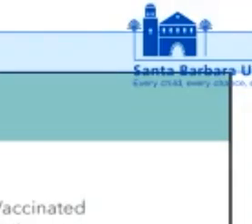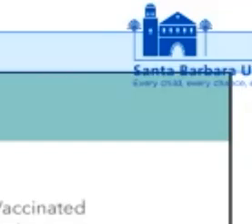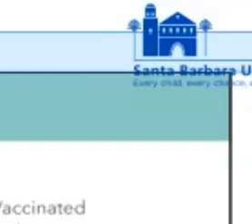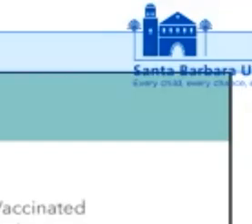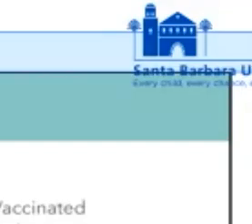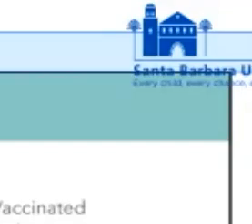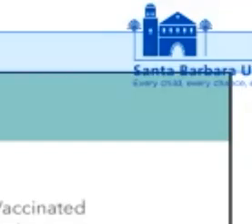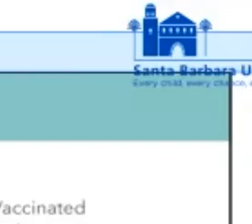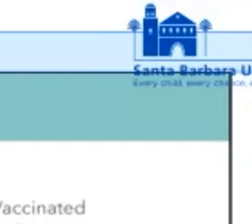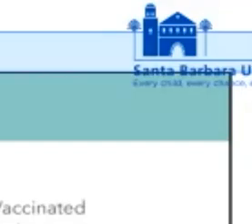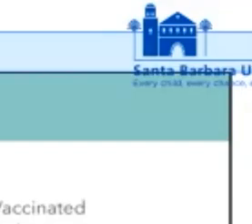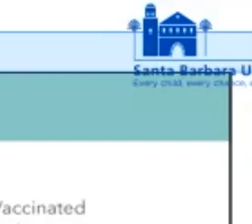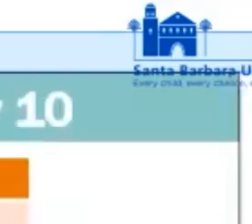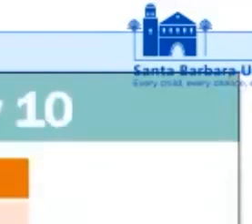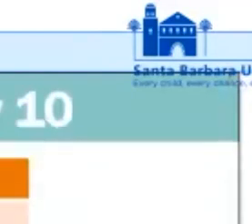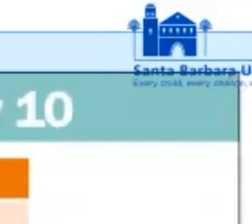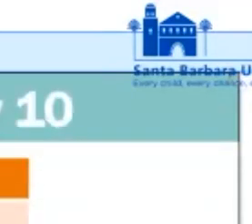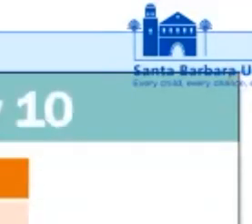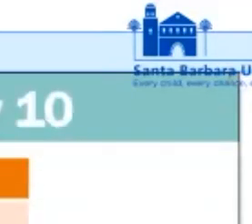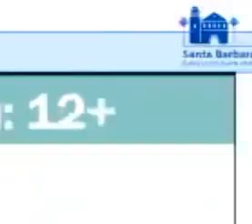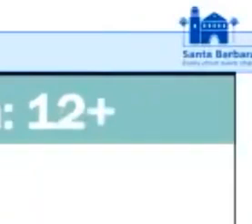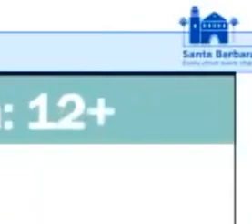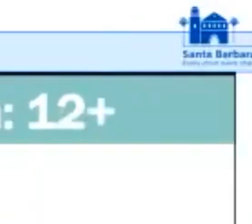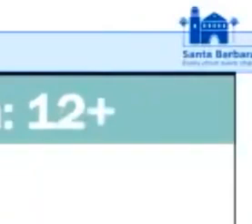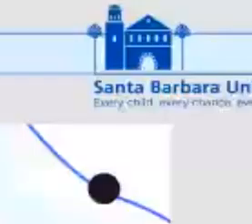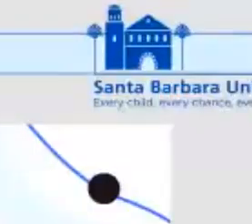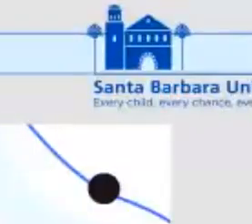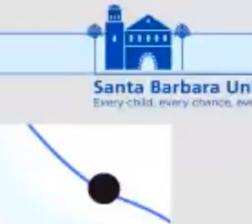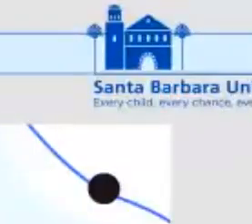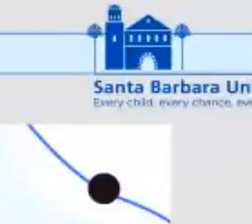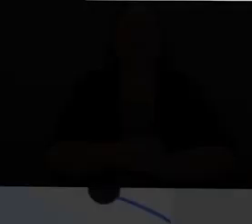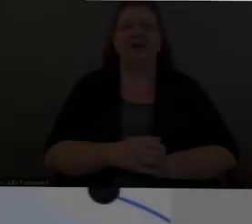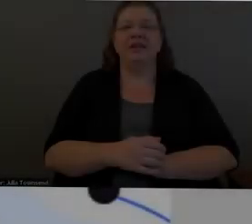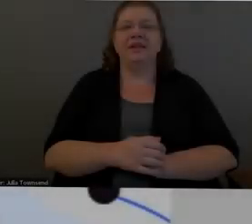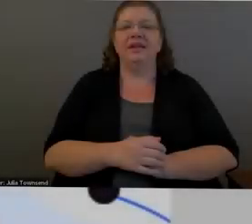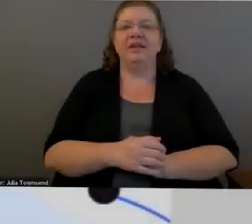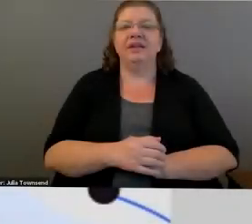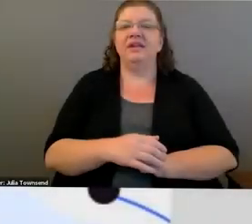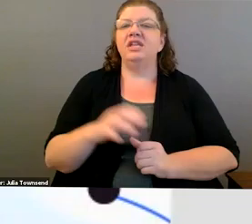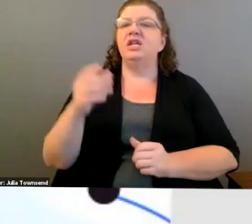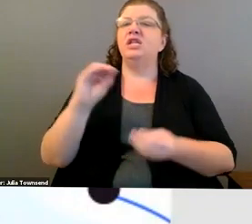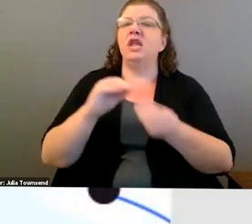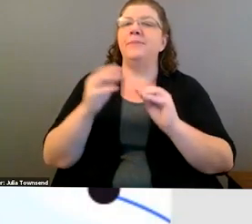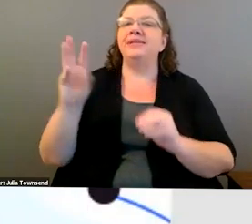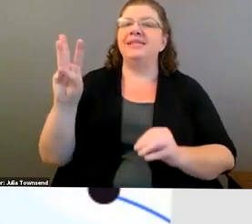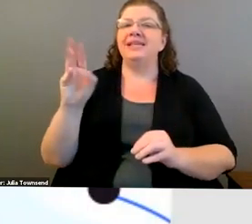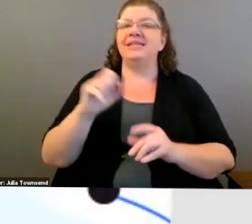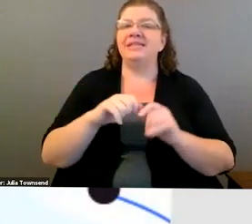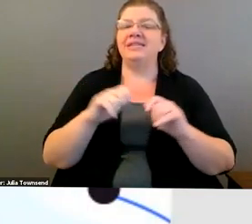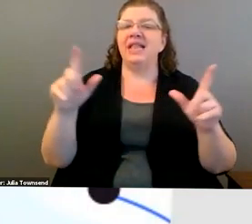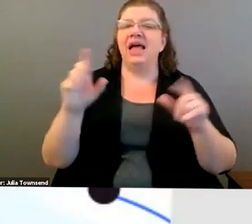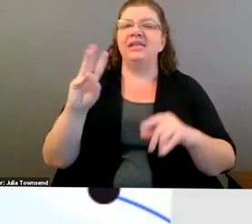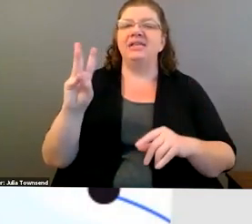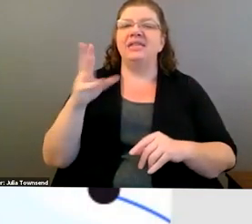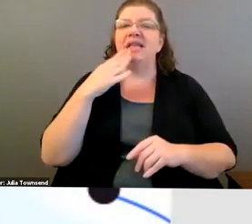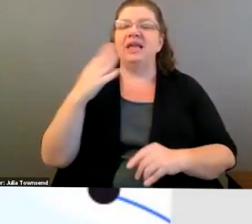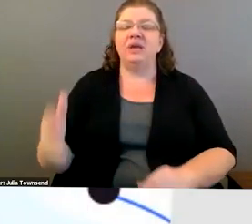bueno pues entonces yo voy a pasar a mí y diapositivas bryant si puedes ir a la diapositiva número